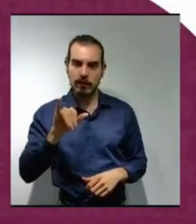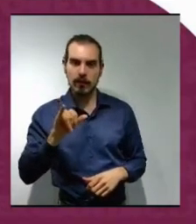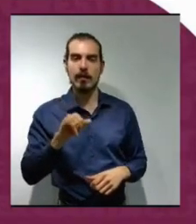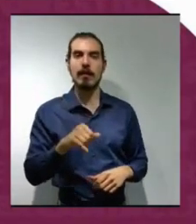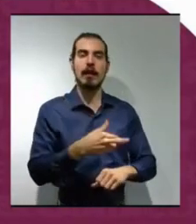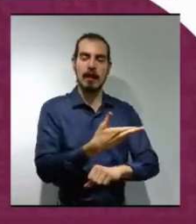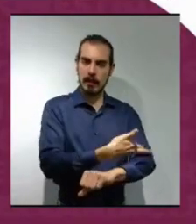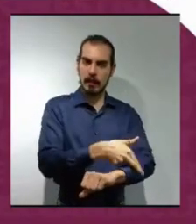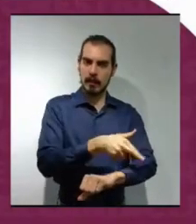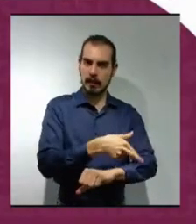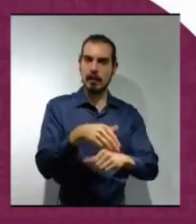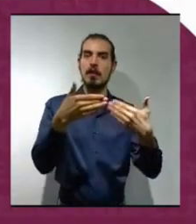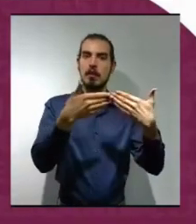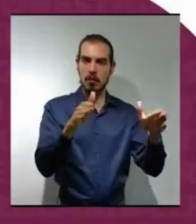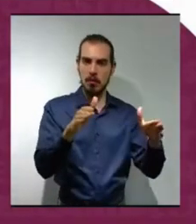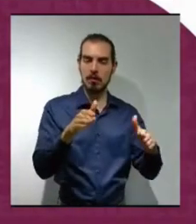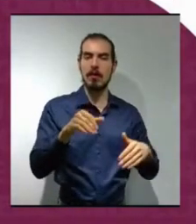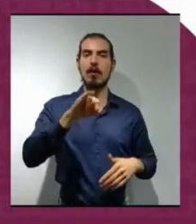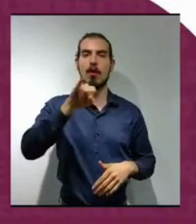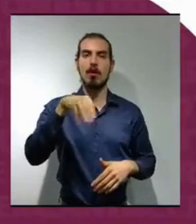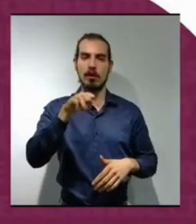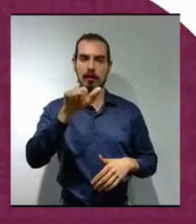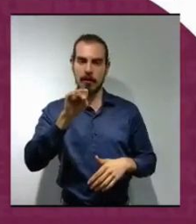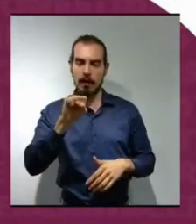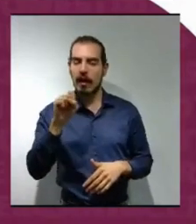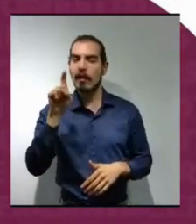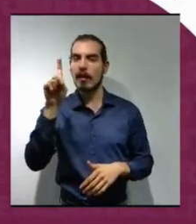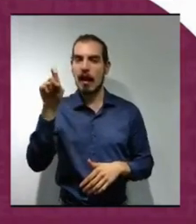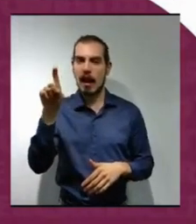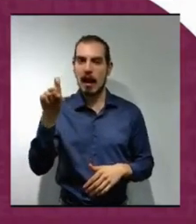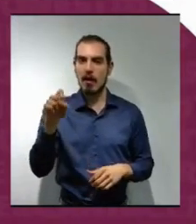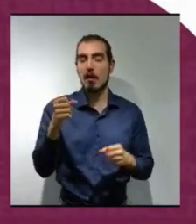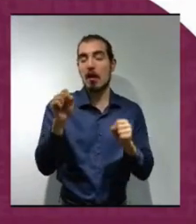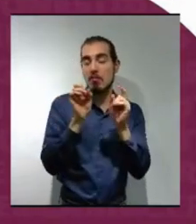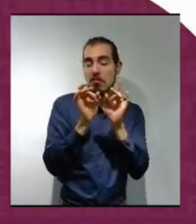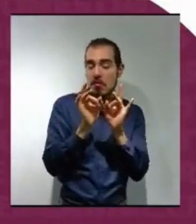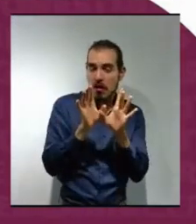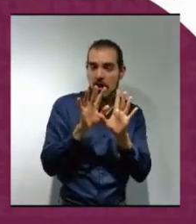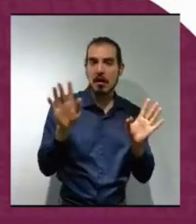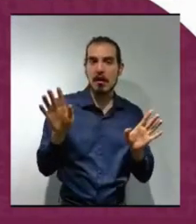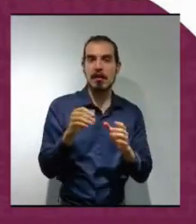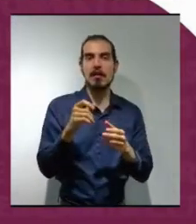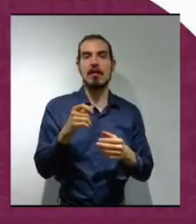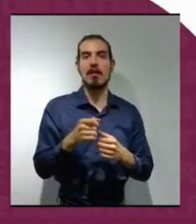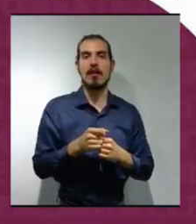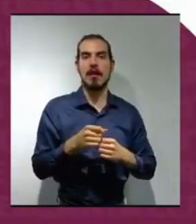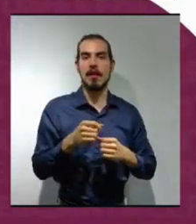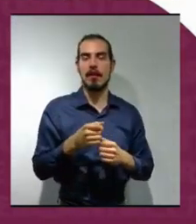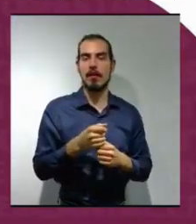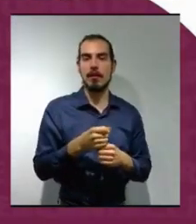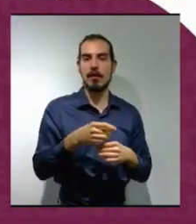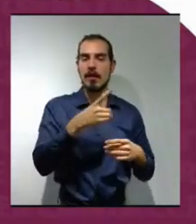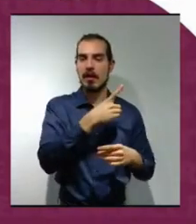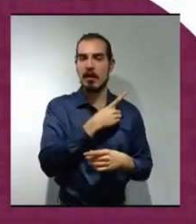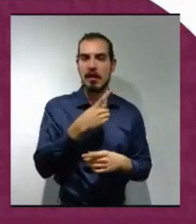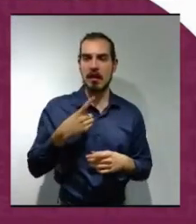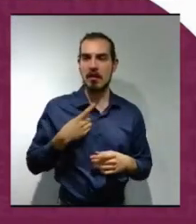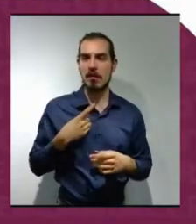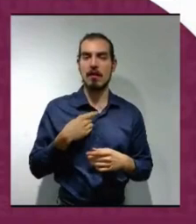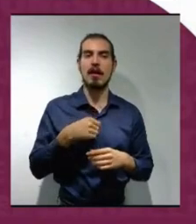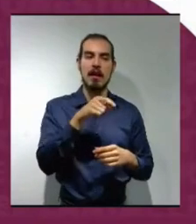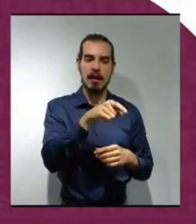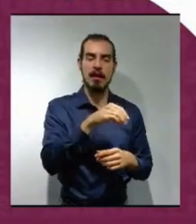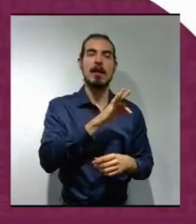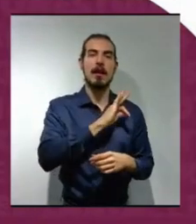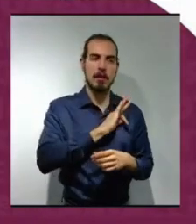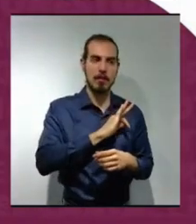Junta Municipal de Agua y Saneamiento, por si tienen algún adeudo, puedan acercarse en un solo evento para poder sanear